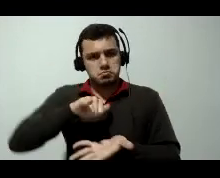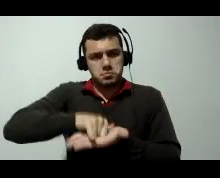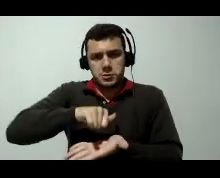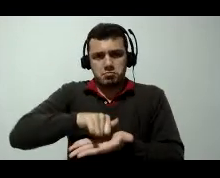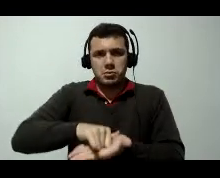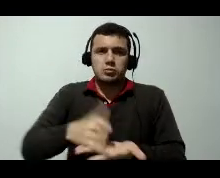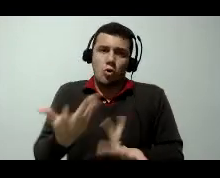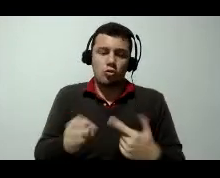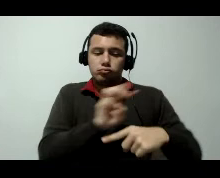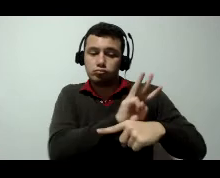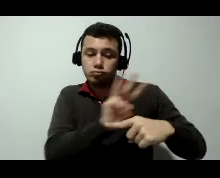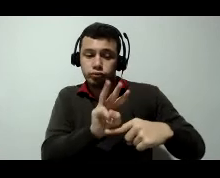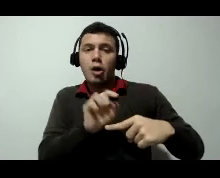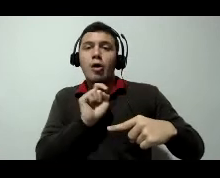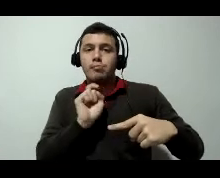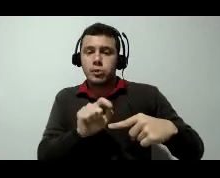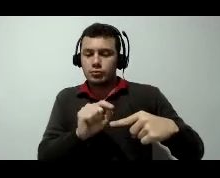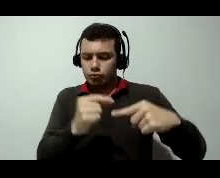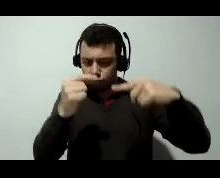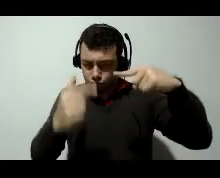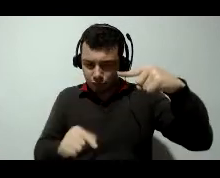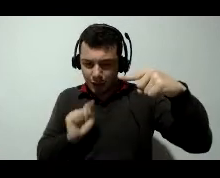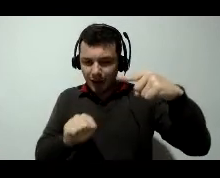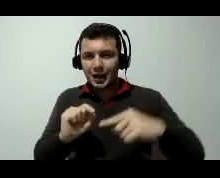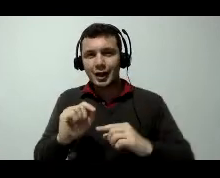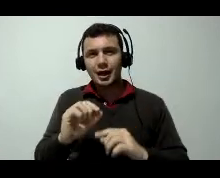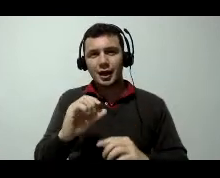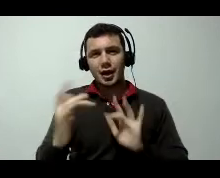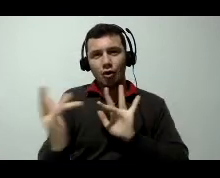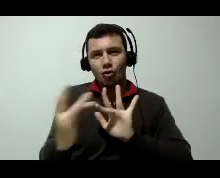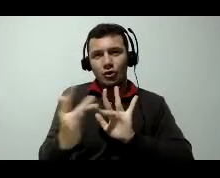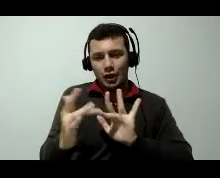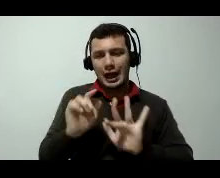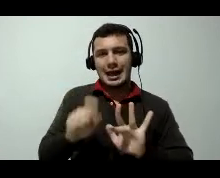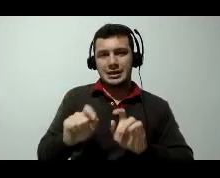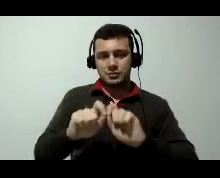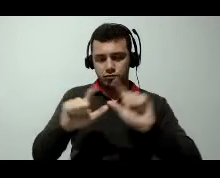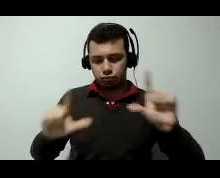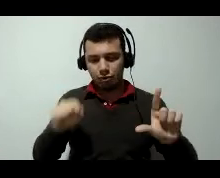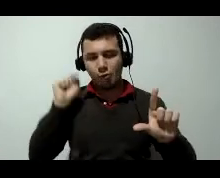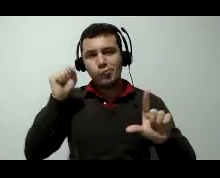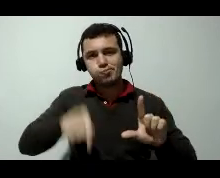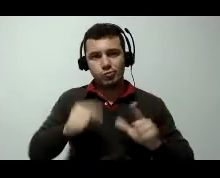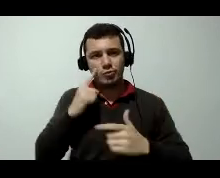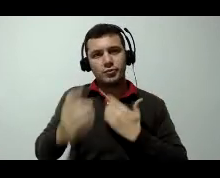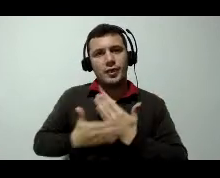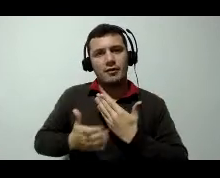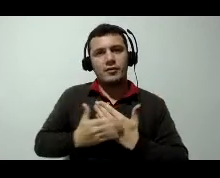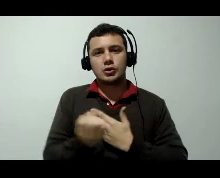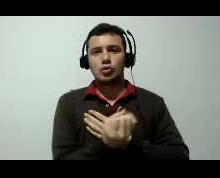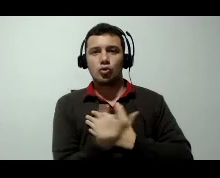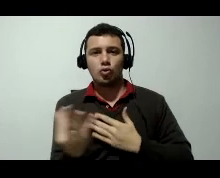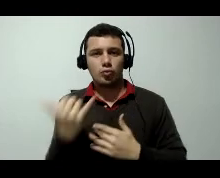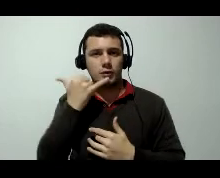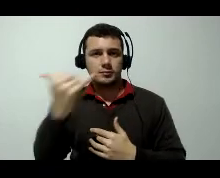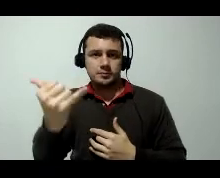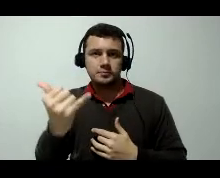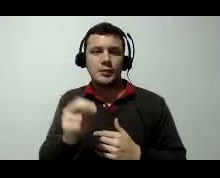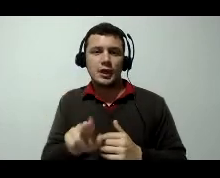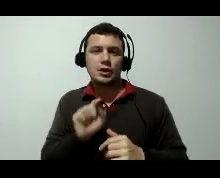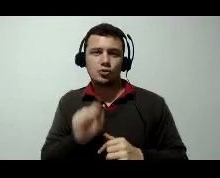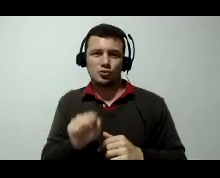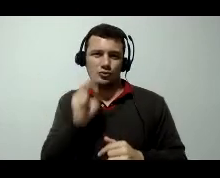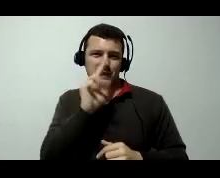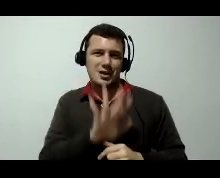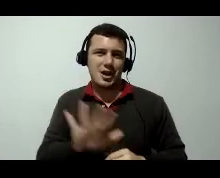de contáctenos, ahí tienen toda la información de las líneas porque hay unas que son a nivel nacional. Vamos a revisar qué otra pregunta hay